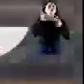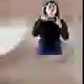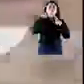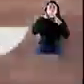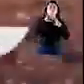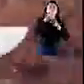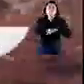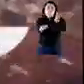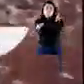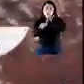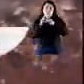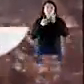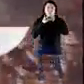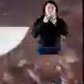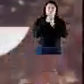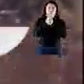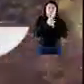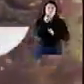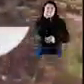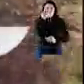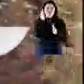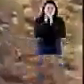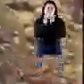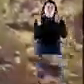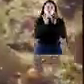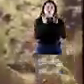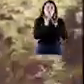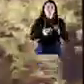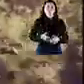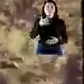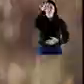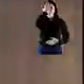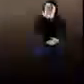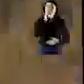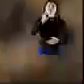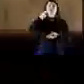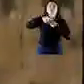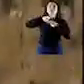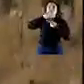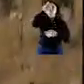bajo costo y accesibles. Nos pueden contactar a través de WhatsApp al